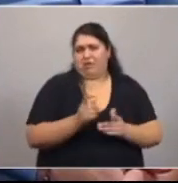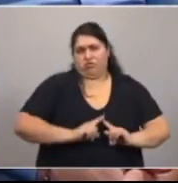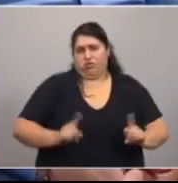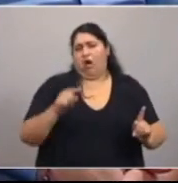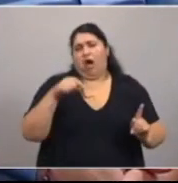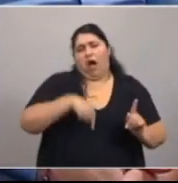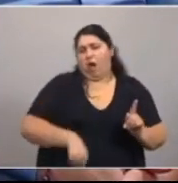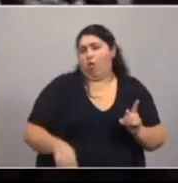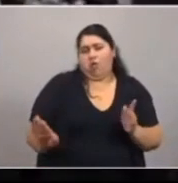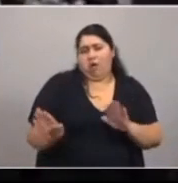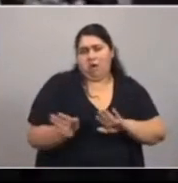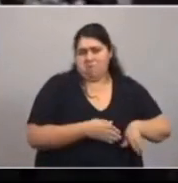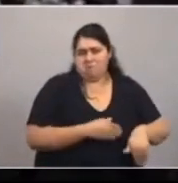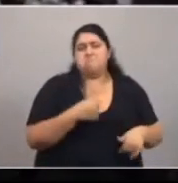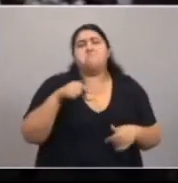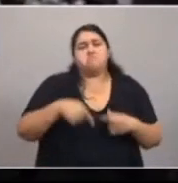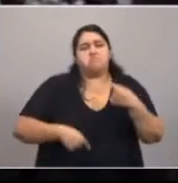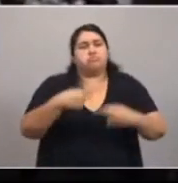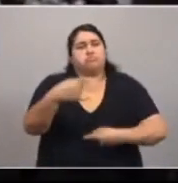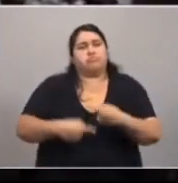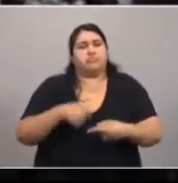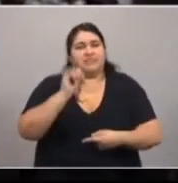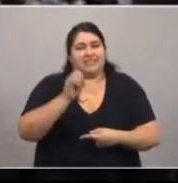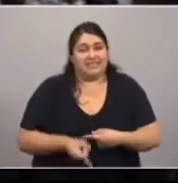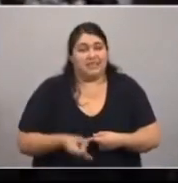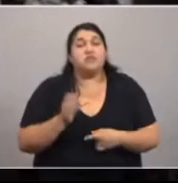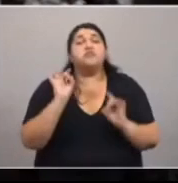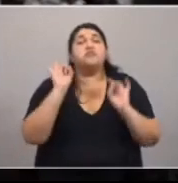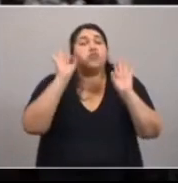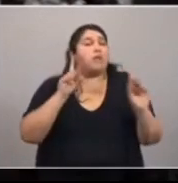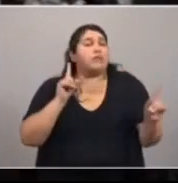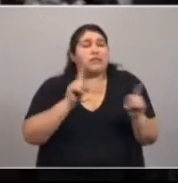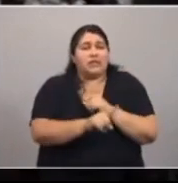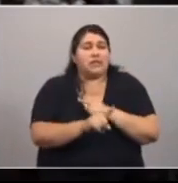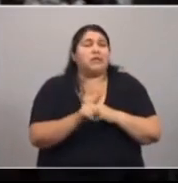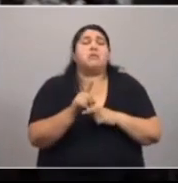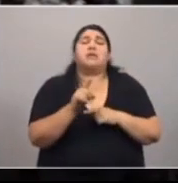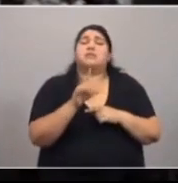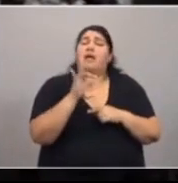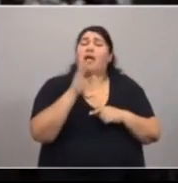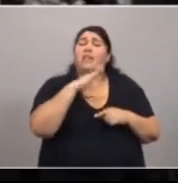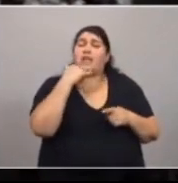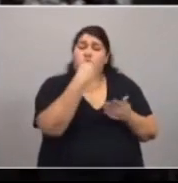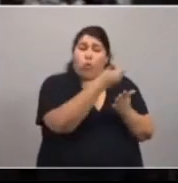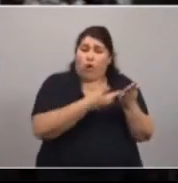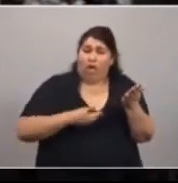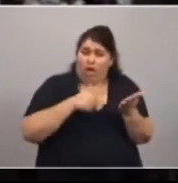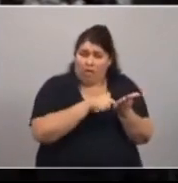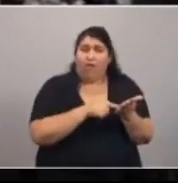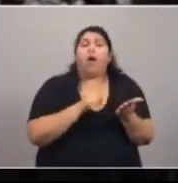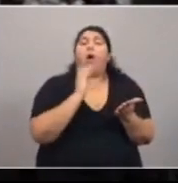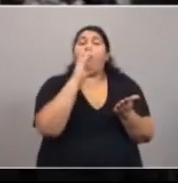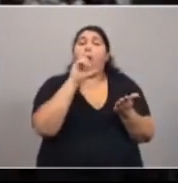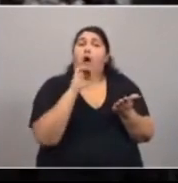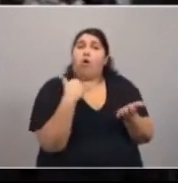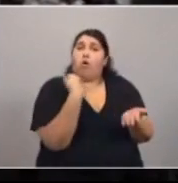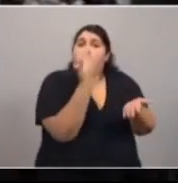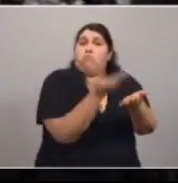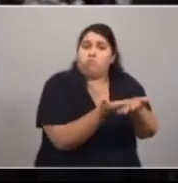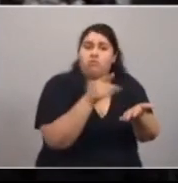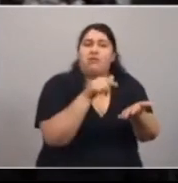y directamente con una declaración jurada en la sucursal del banco ya van a poder acceder a esta línea de crédito. En total